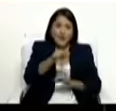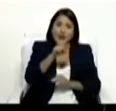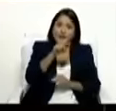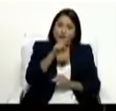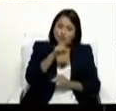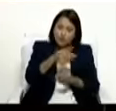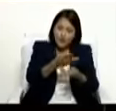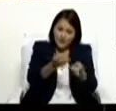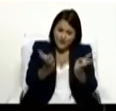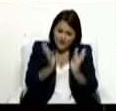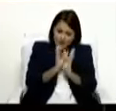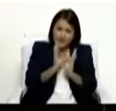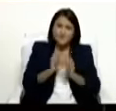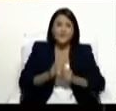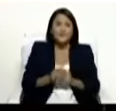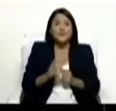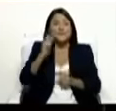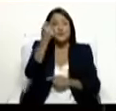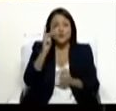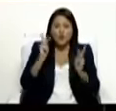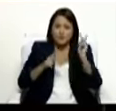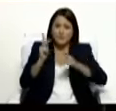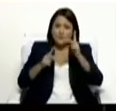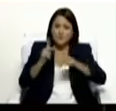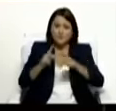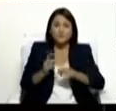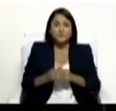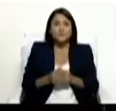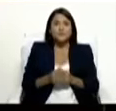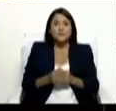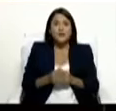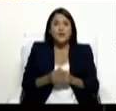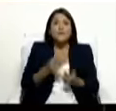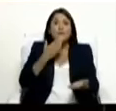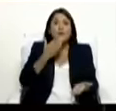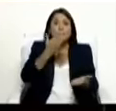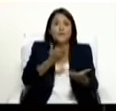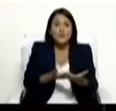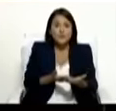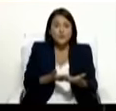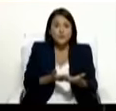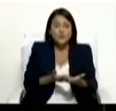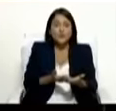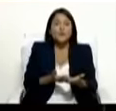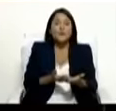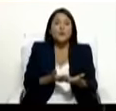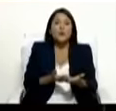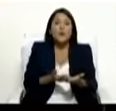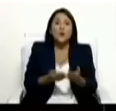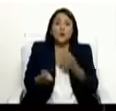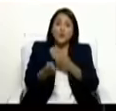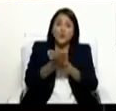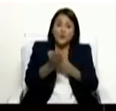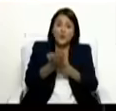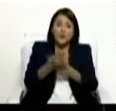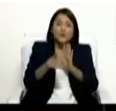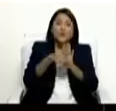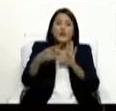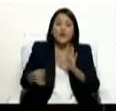de Caracas y las diputadas y diputados. Venimos a solicitar protección a nuestros derechos